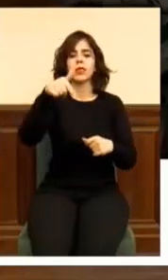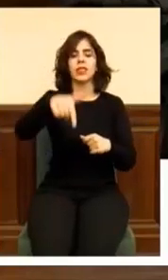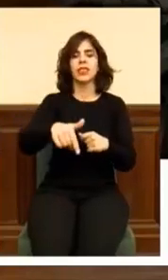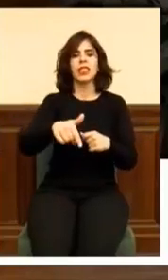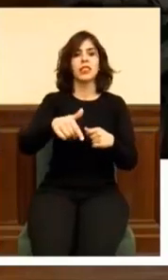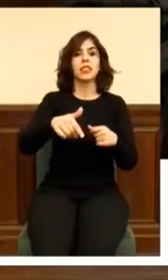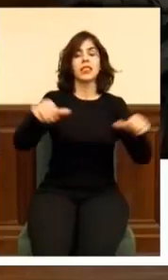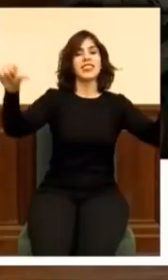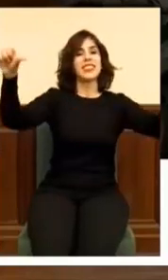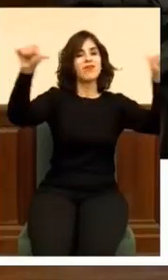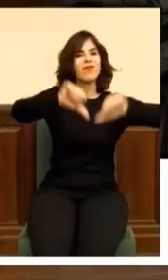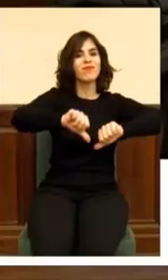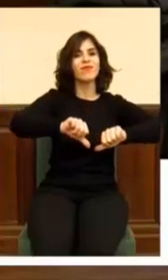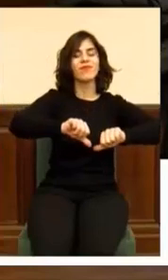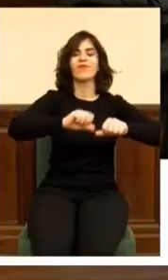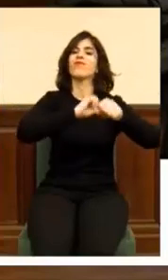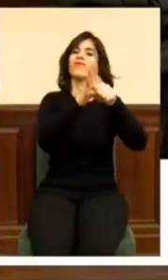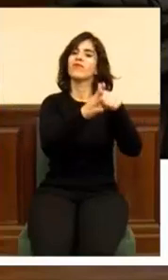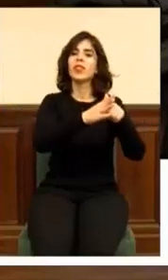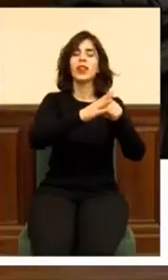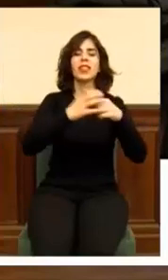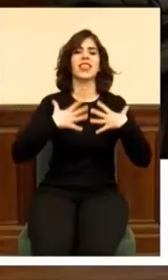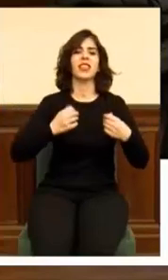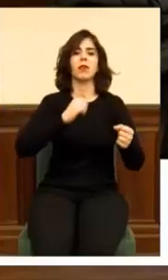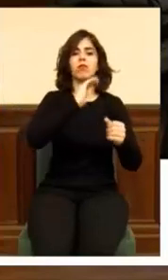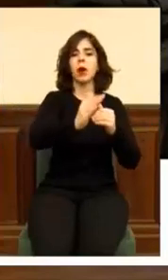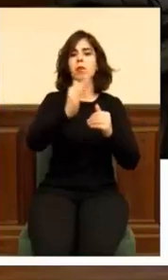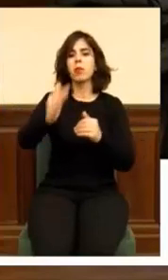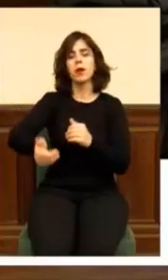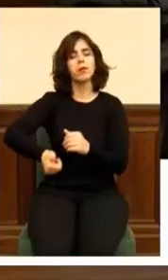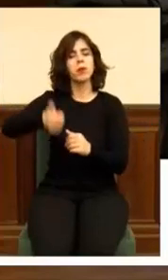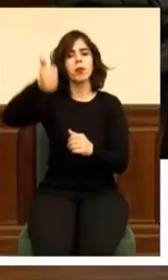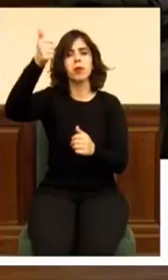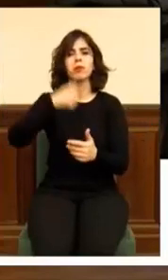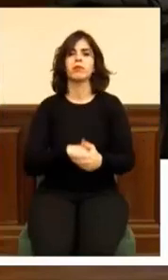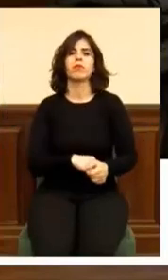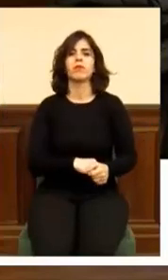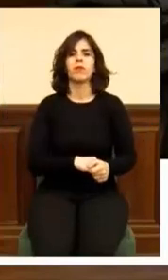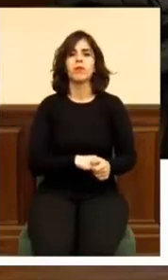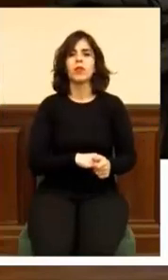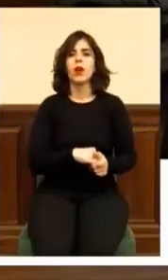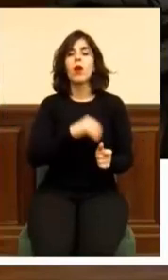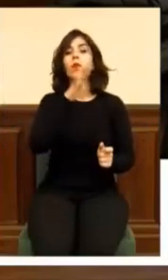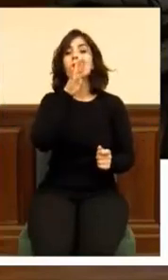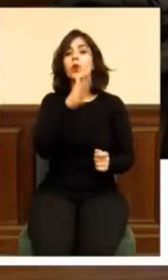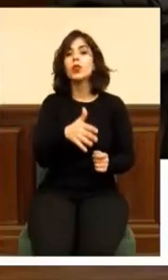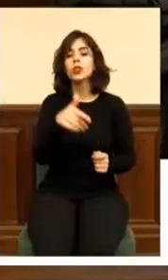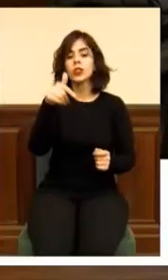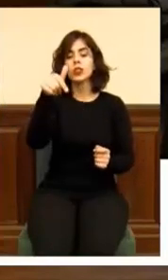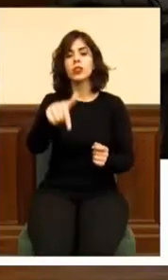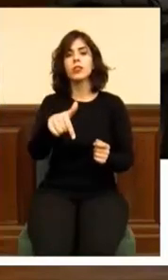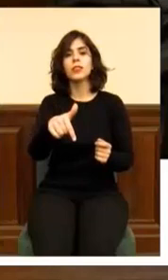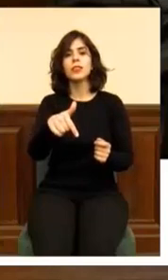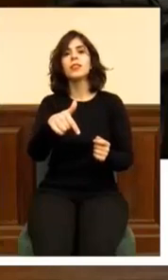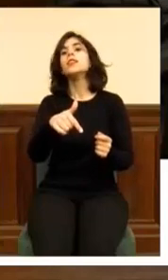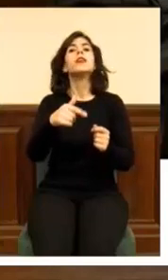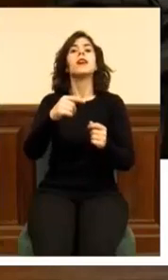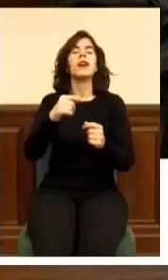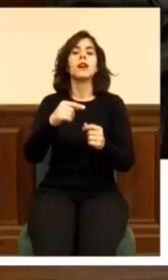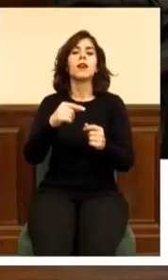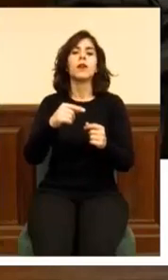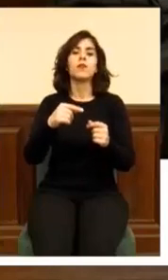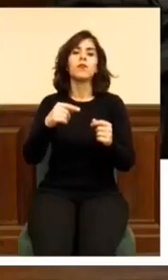sufrido esta crisis sanitaria, y es por ello que debe verse reflejada, potenciada